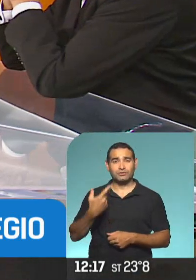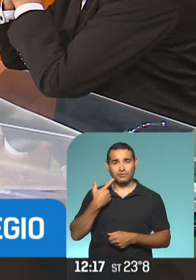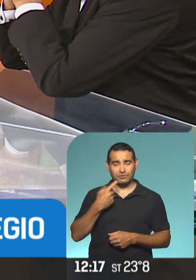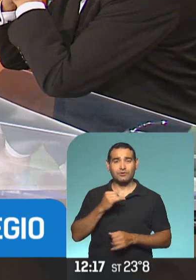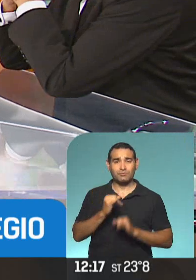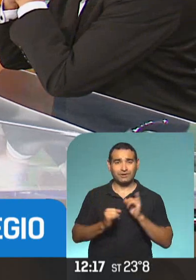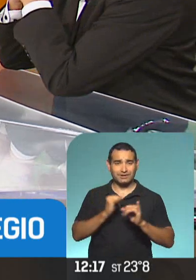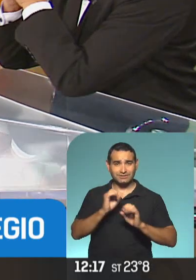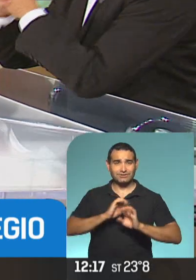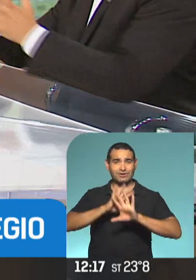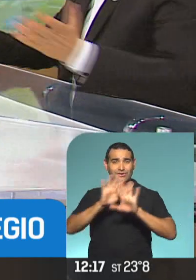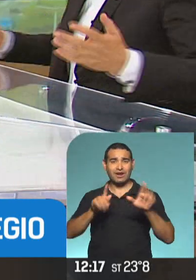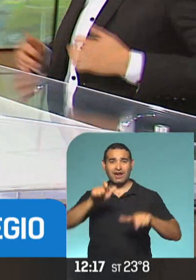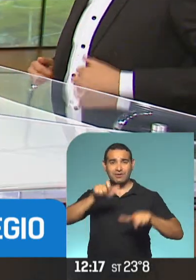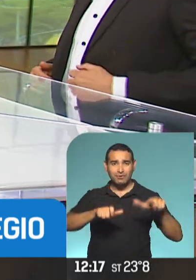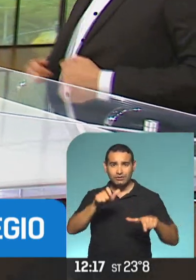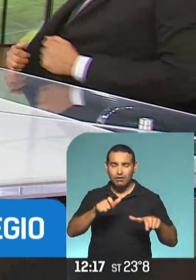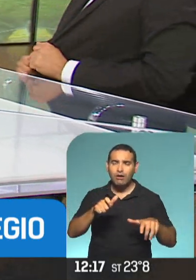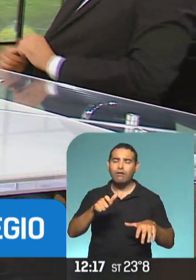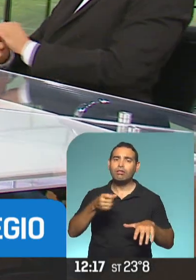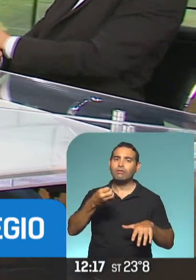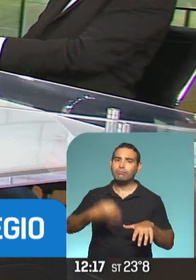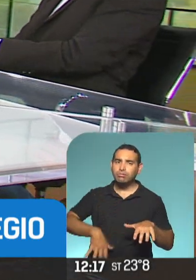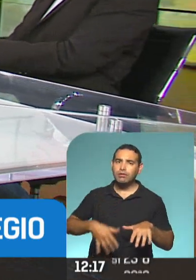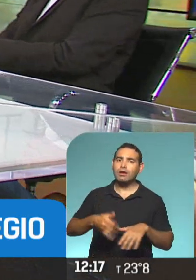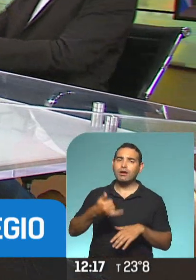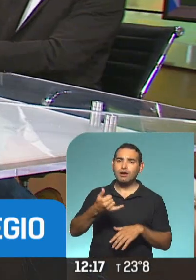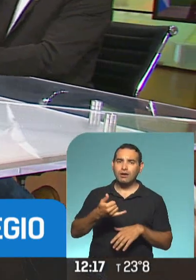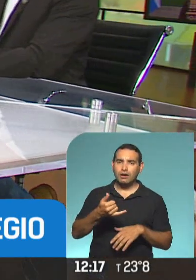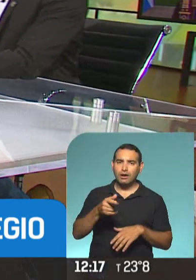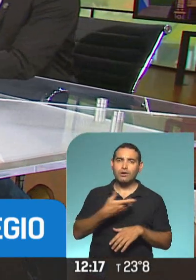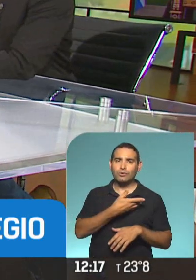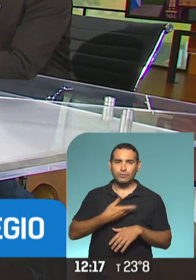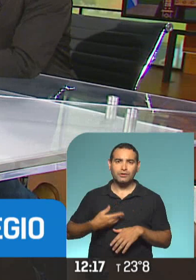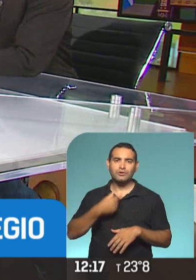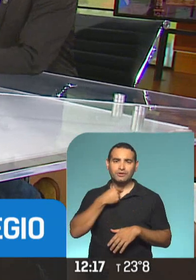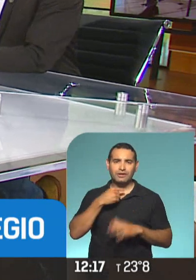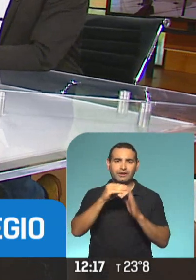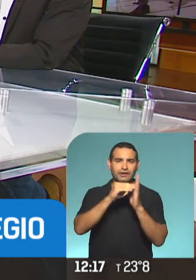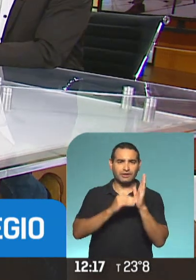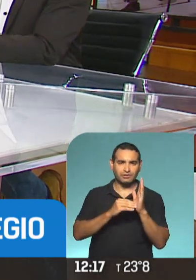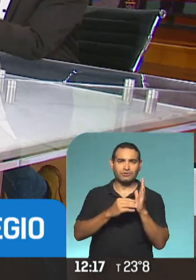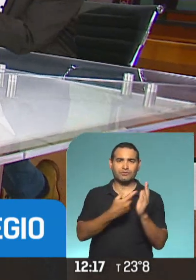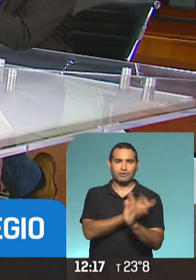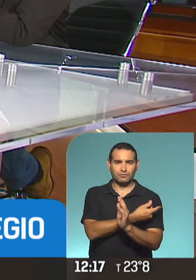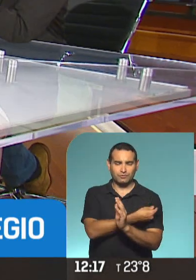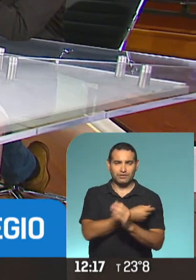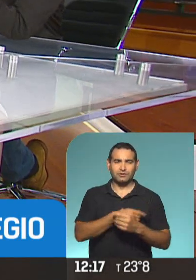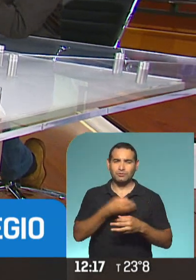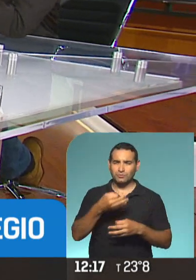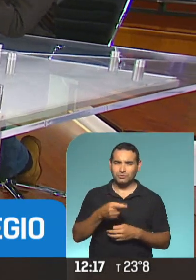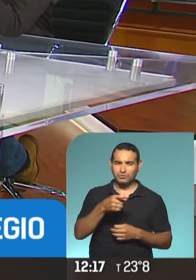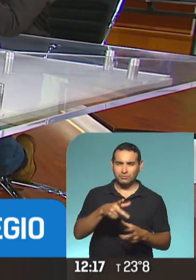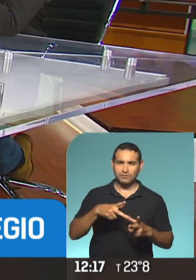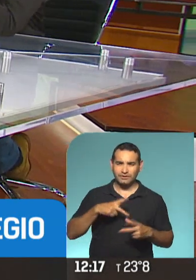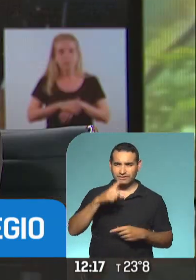y que la gente se entere que Sí. hay una Pero intención por de... supuesto. Tiene que haber un registro. Otra cosa que tendría que suceder, ahora que mencionaste los